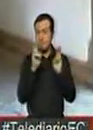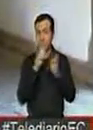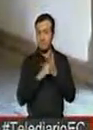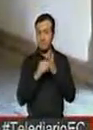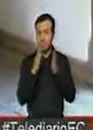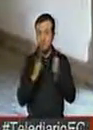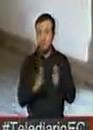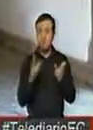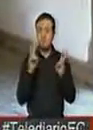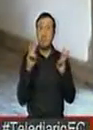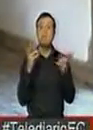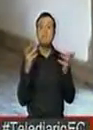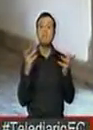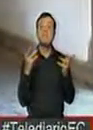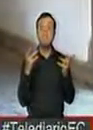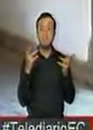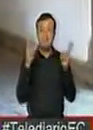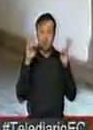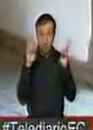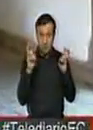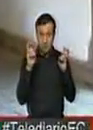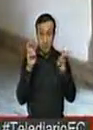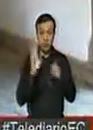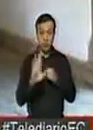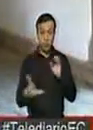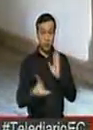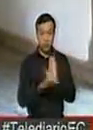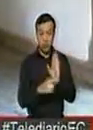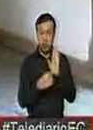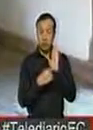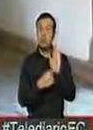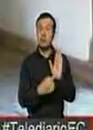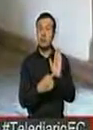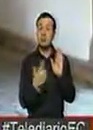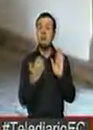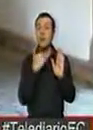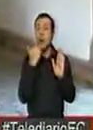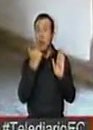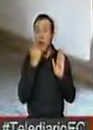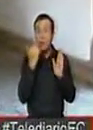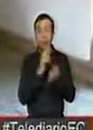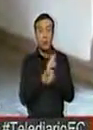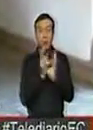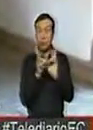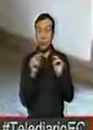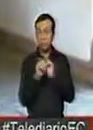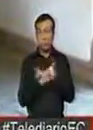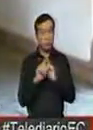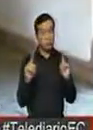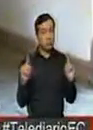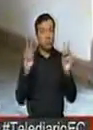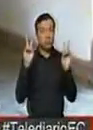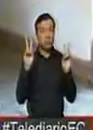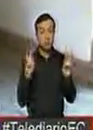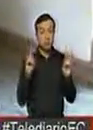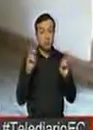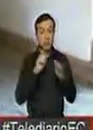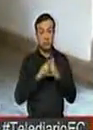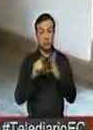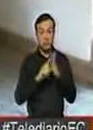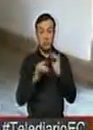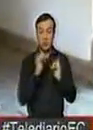en relación a que en el marco de esta ley no se estaría tratando ningún tipo de reforma que tenga que ver con los